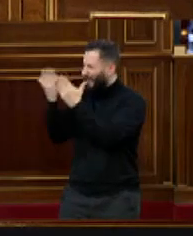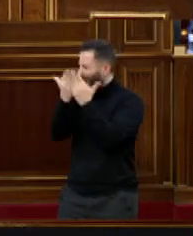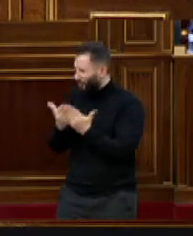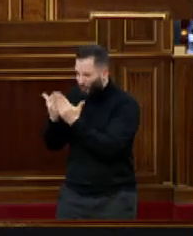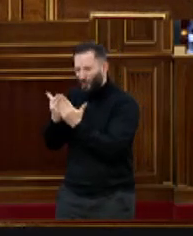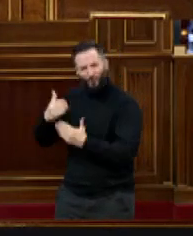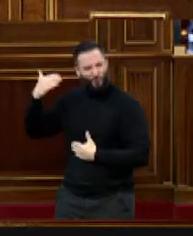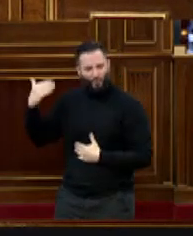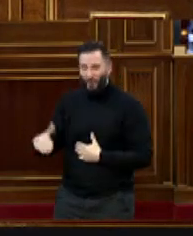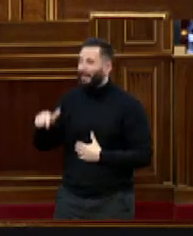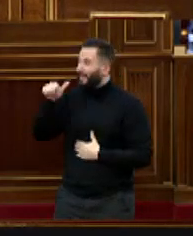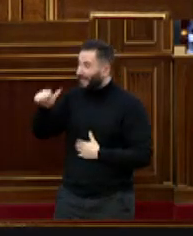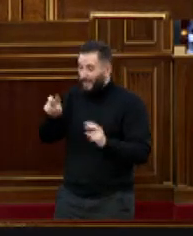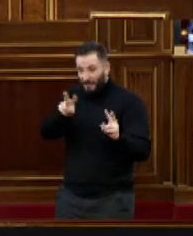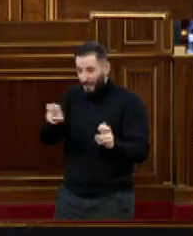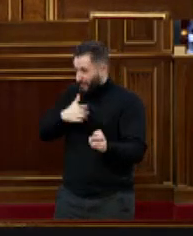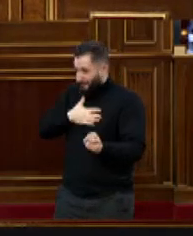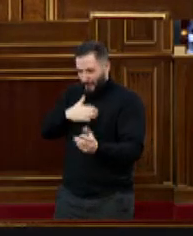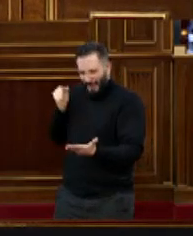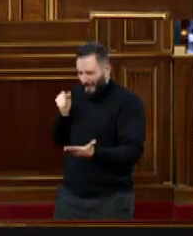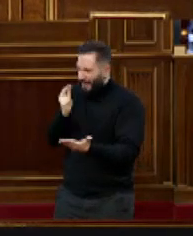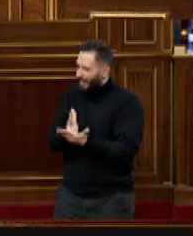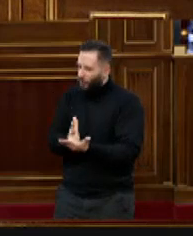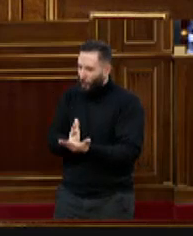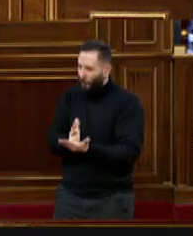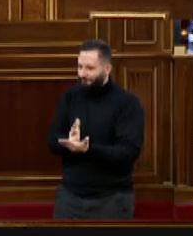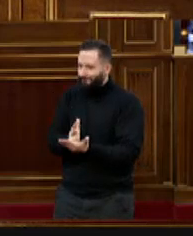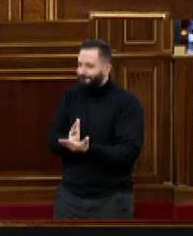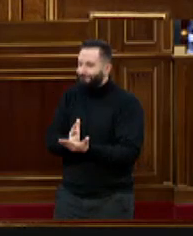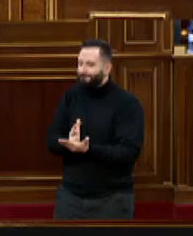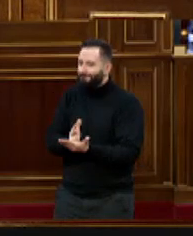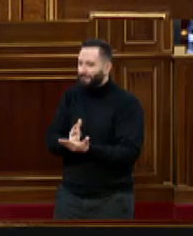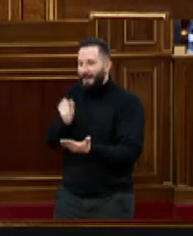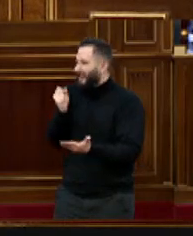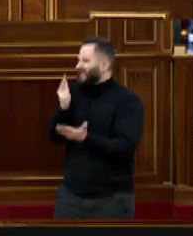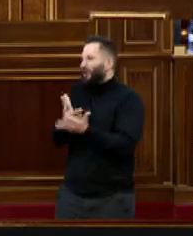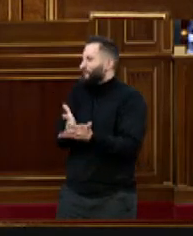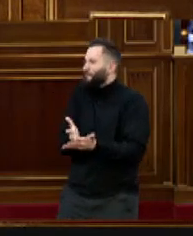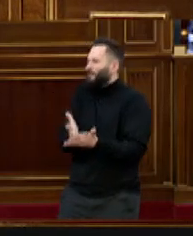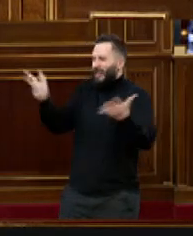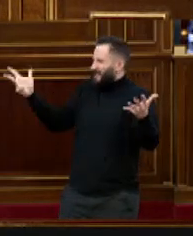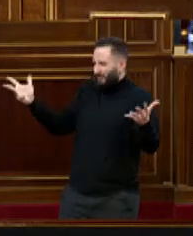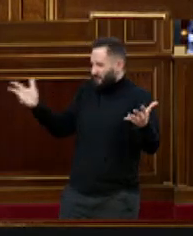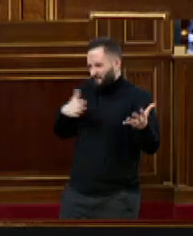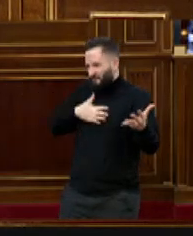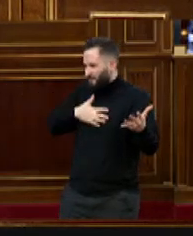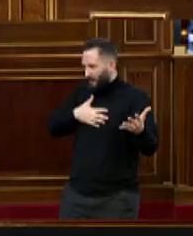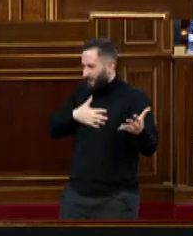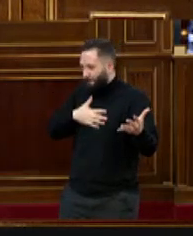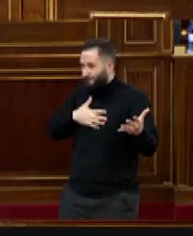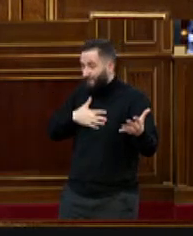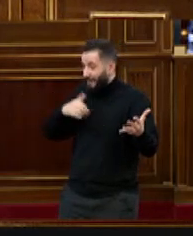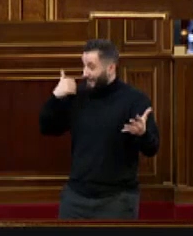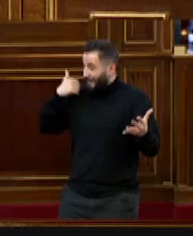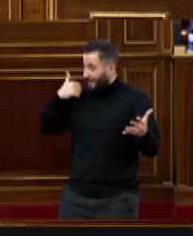un tema realmente es un es un reto realmente es un mega reto no es un reto tremendo no que está